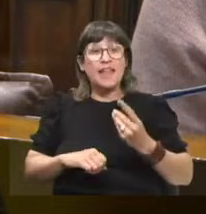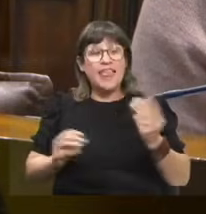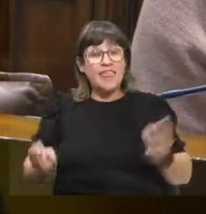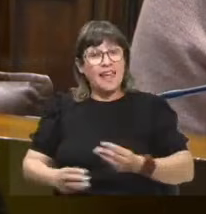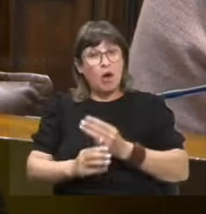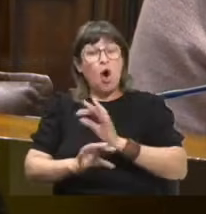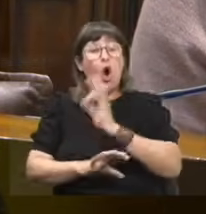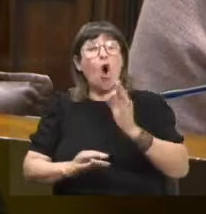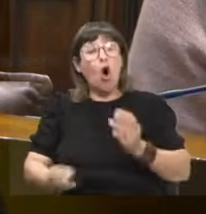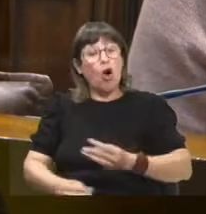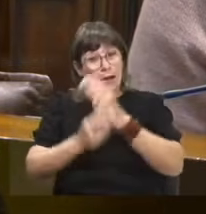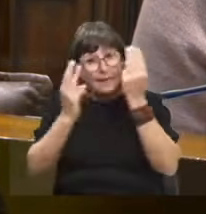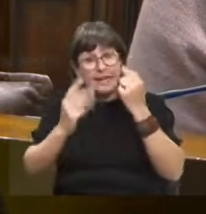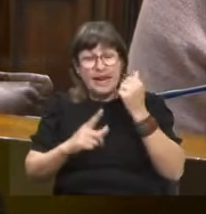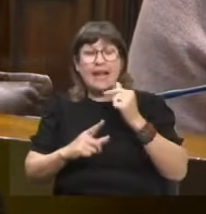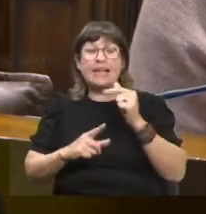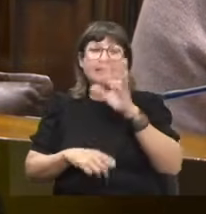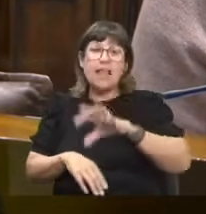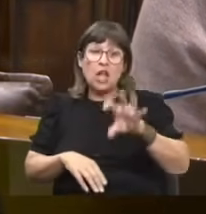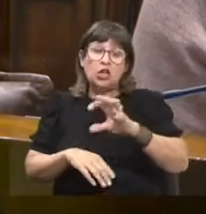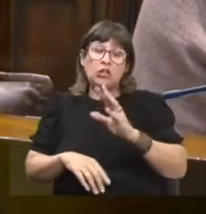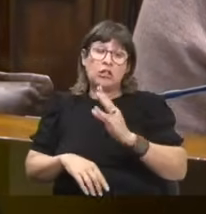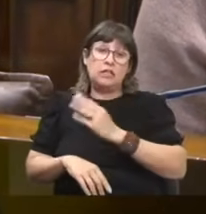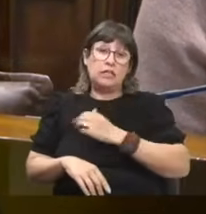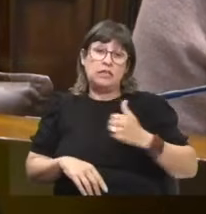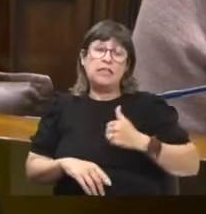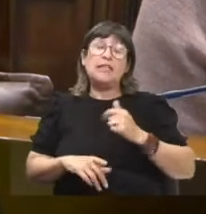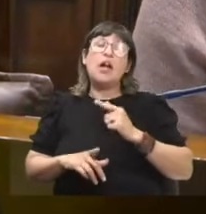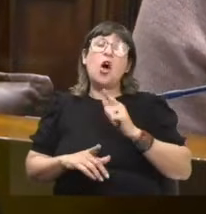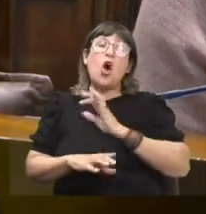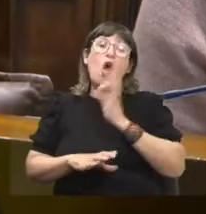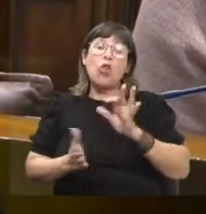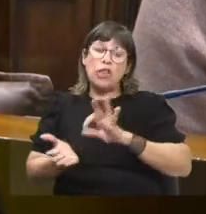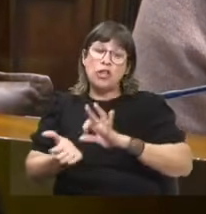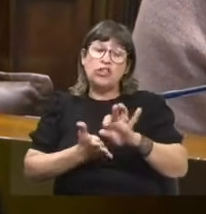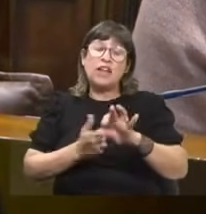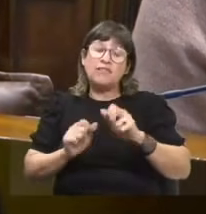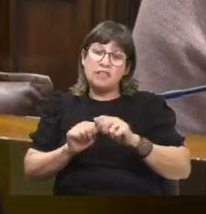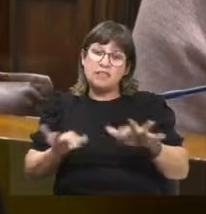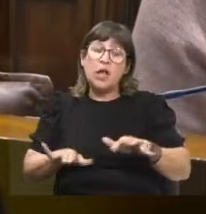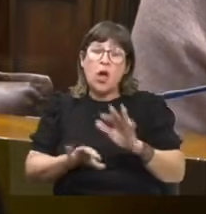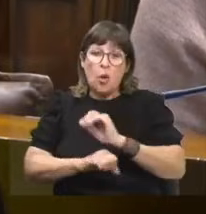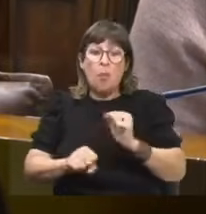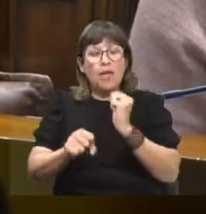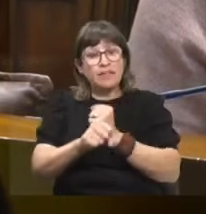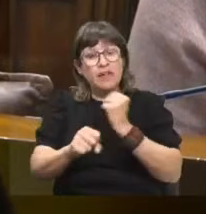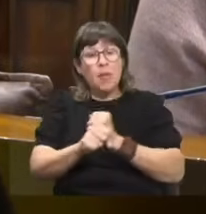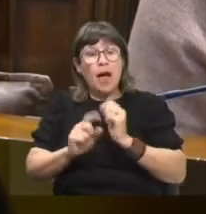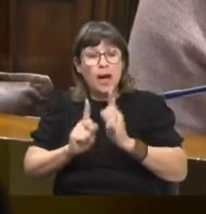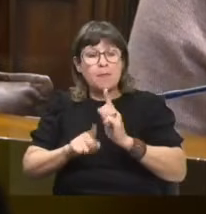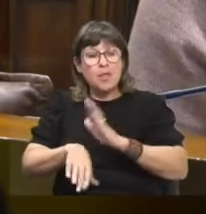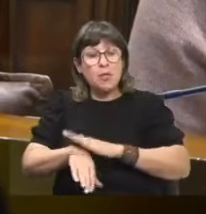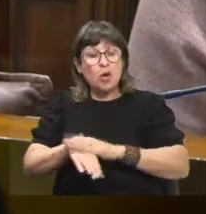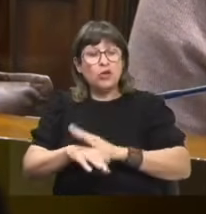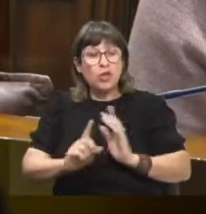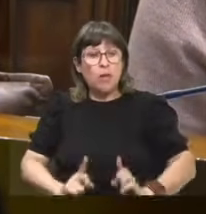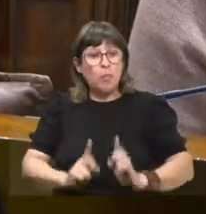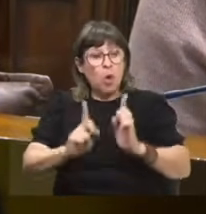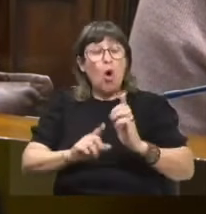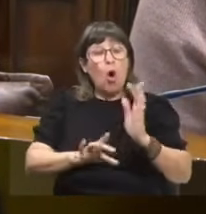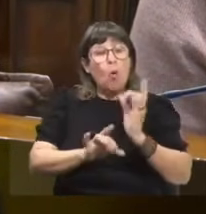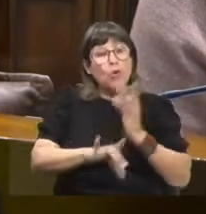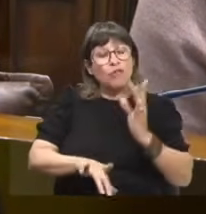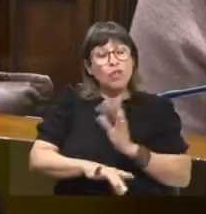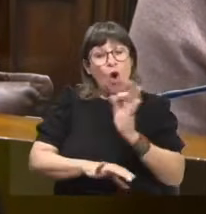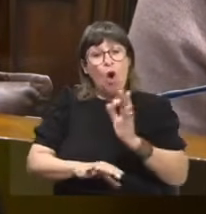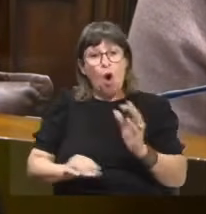de los entes autónomos o de los servicios descentralizados ejercer simultáneamente profesiones o actividades